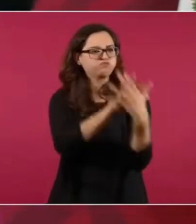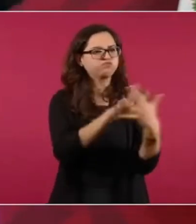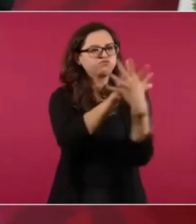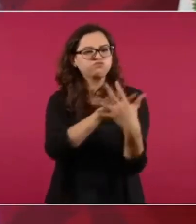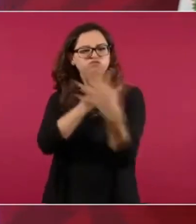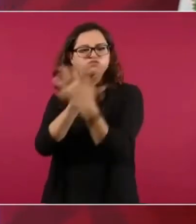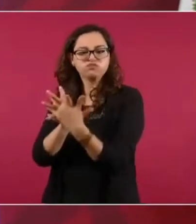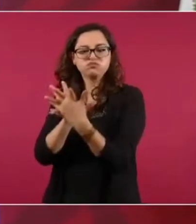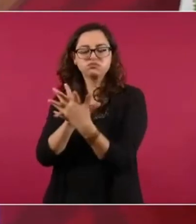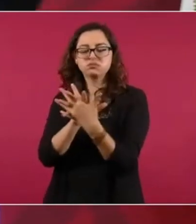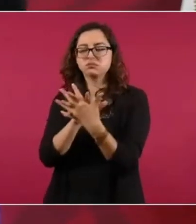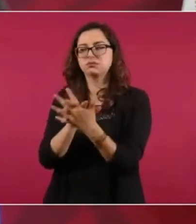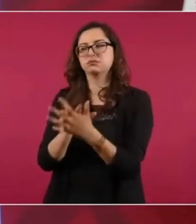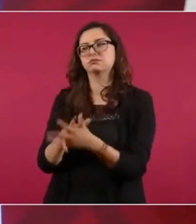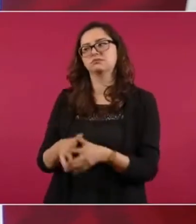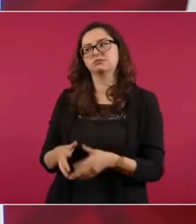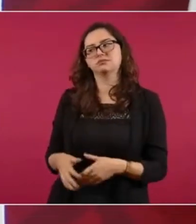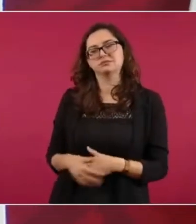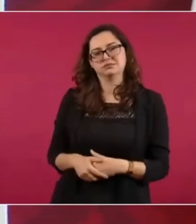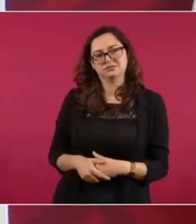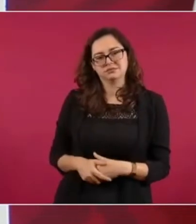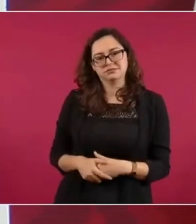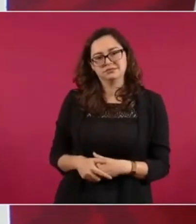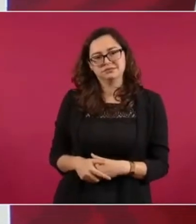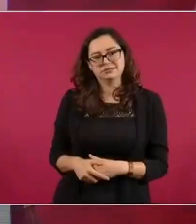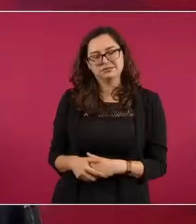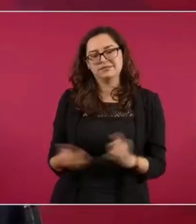pues eso es lo que se hacía cuando se declaró la guerra,